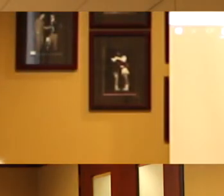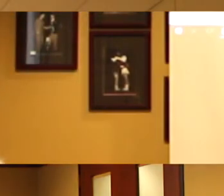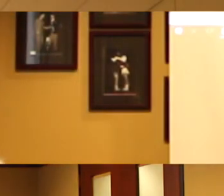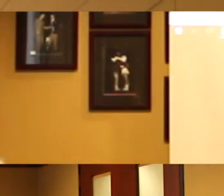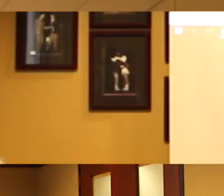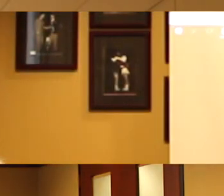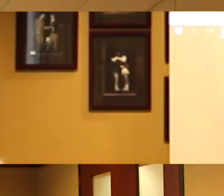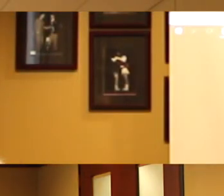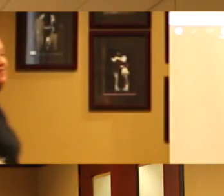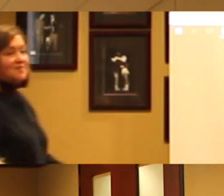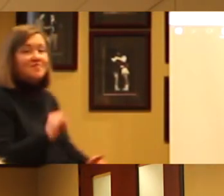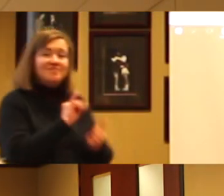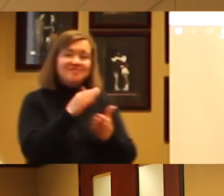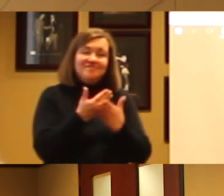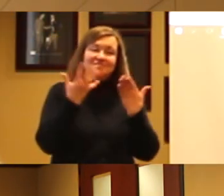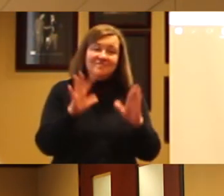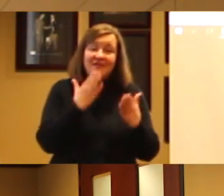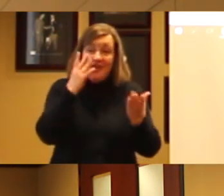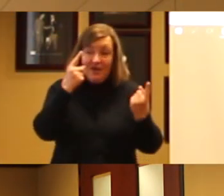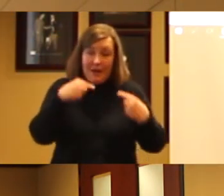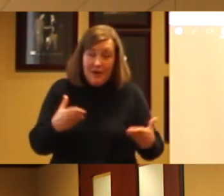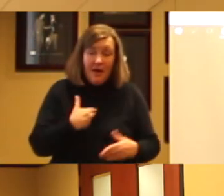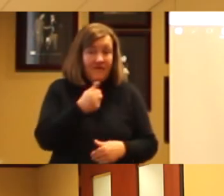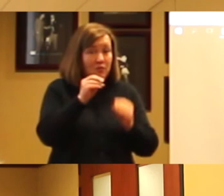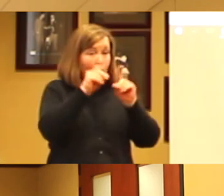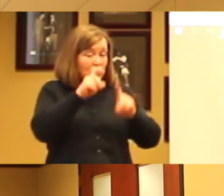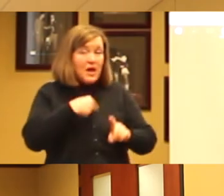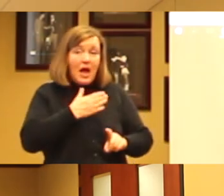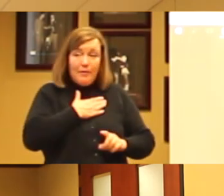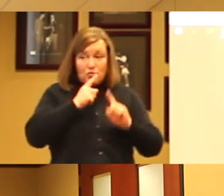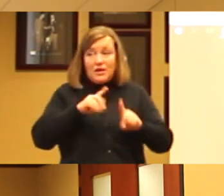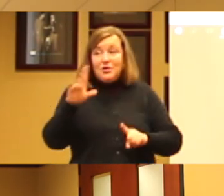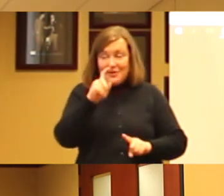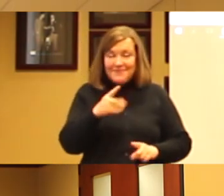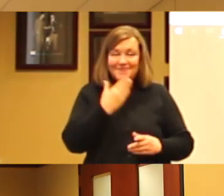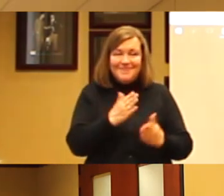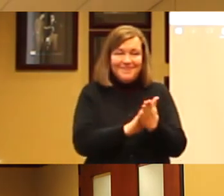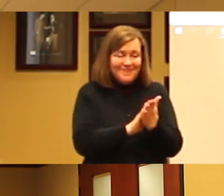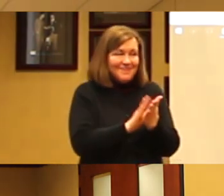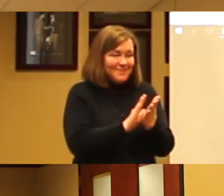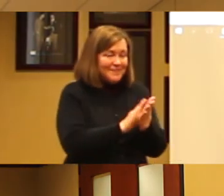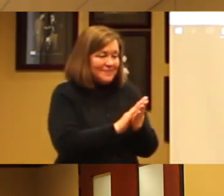it. Thank you for coming. If you have any question, I'll be happy to answer.